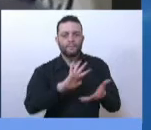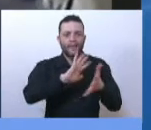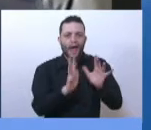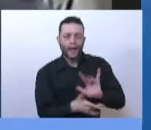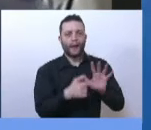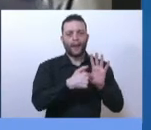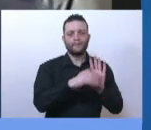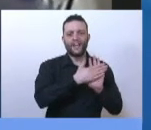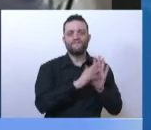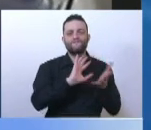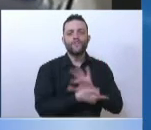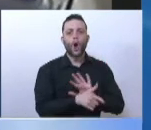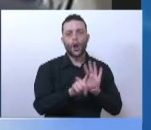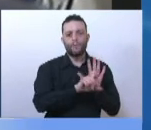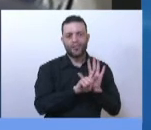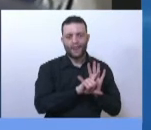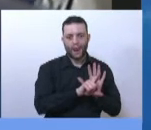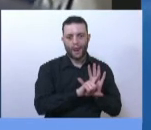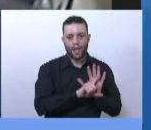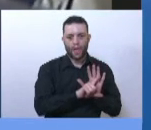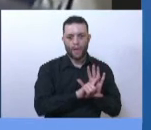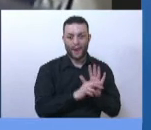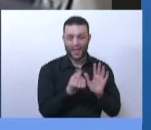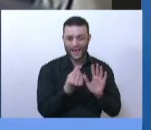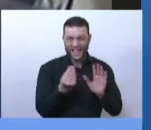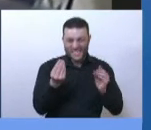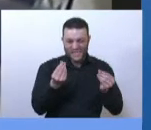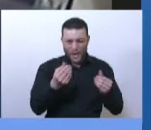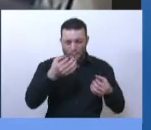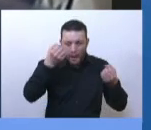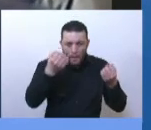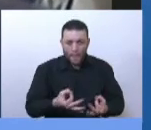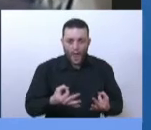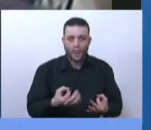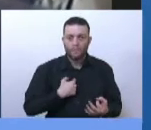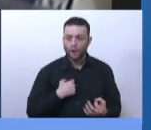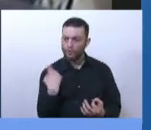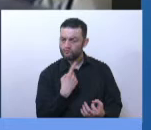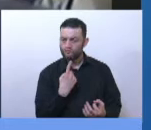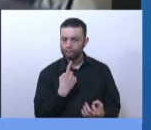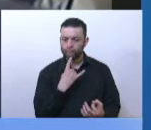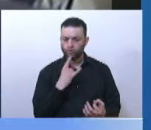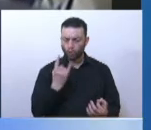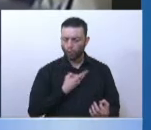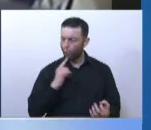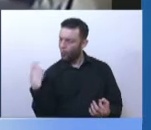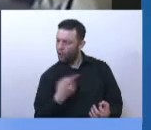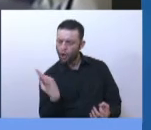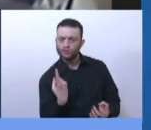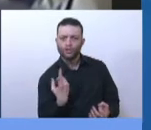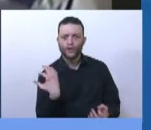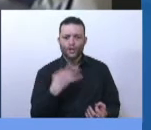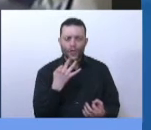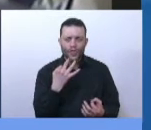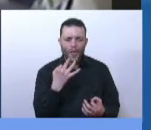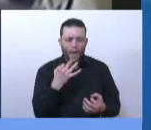senadores, senadoras de la Nación, nos compete sin duda y sin excusa trabajar adecuadamente los textos